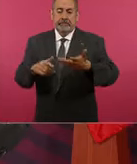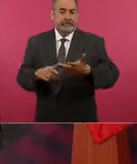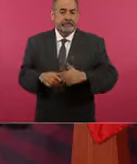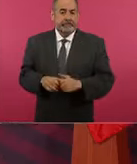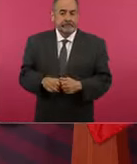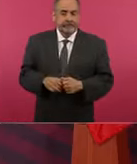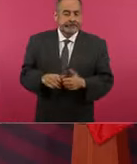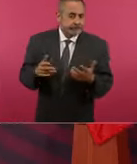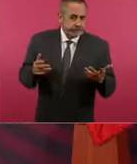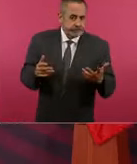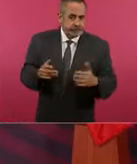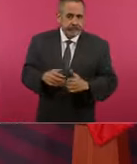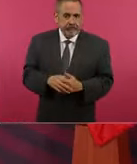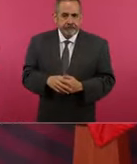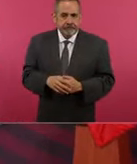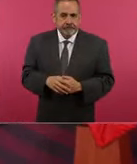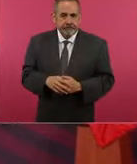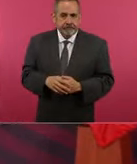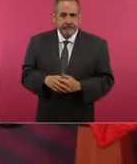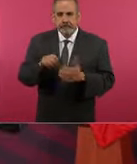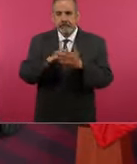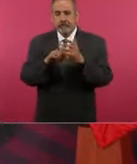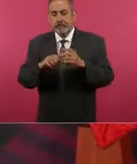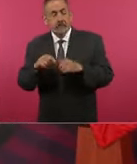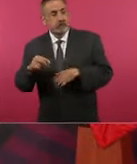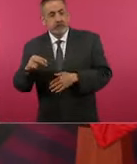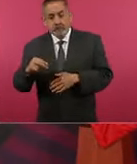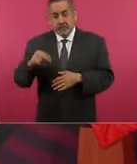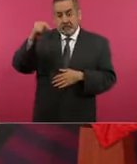se dé permiso para poner cerveceras